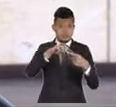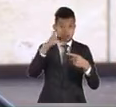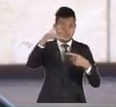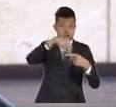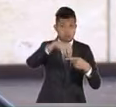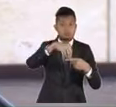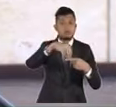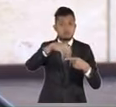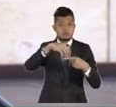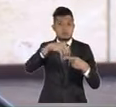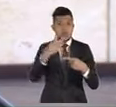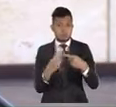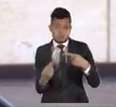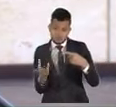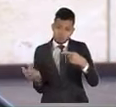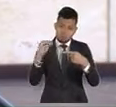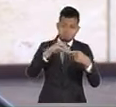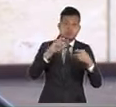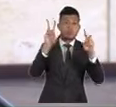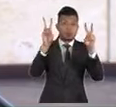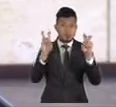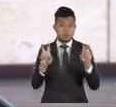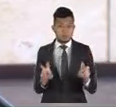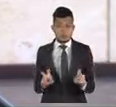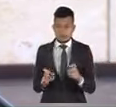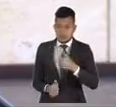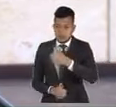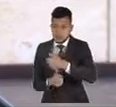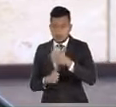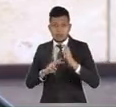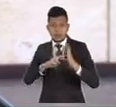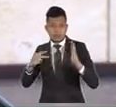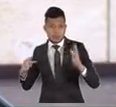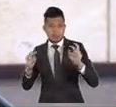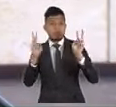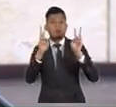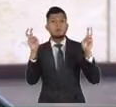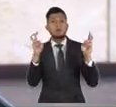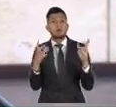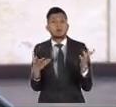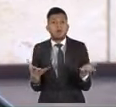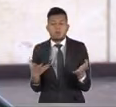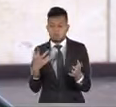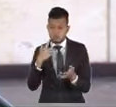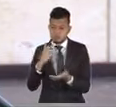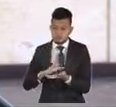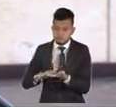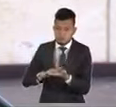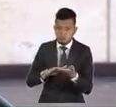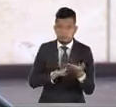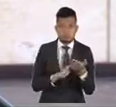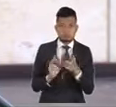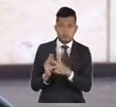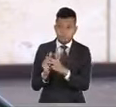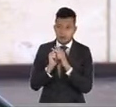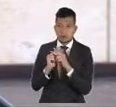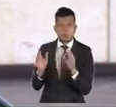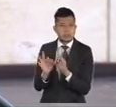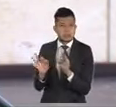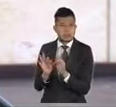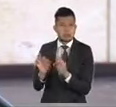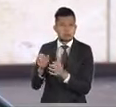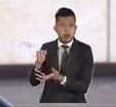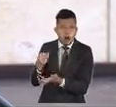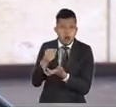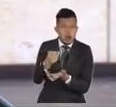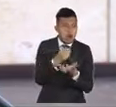sobre el cual estamos trabajando en los temas de asistencia técnica, incluyendo cómo incorporar acciones de microcréditos para poder avanzar